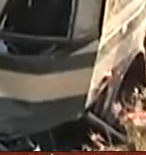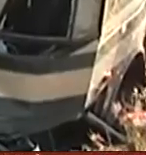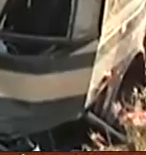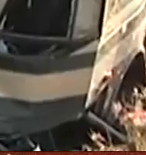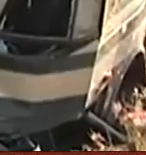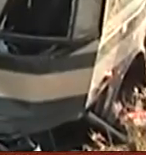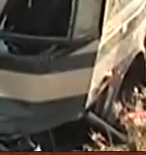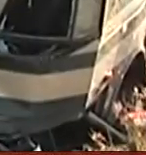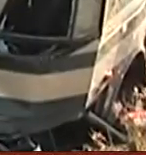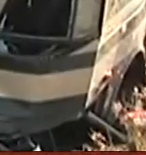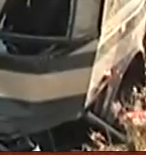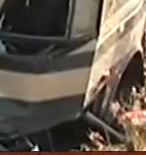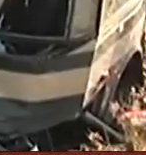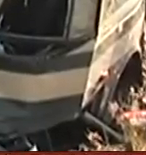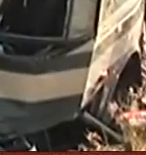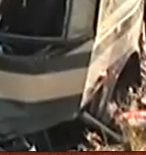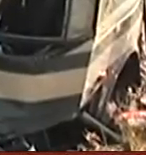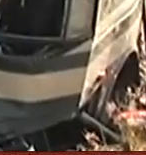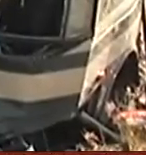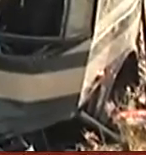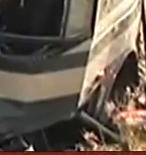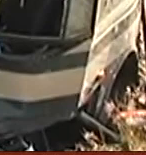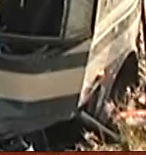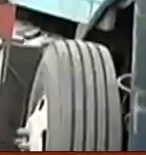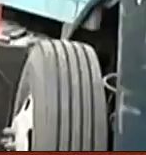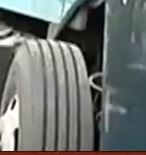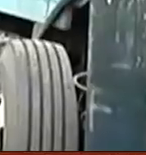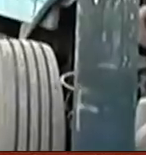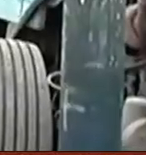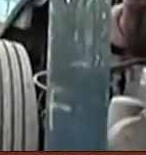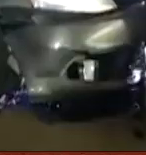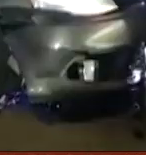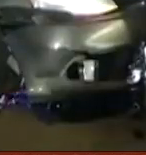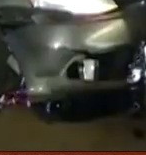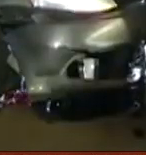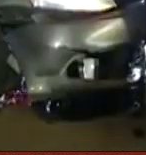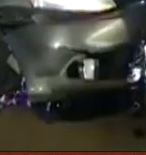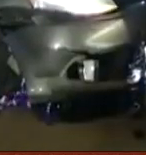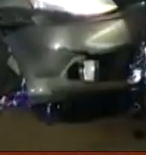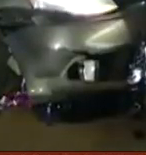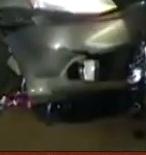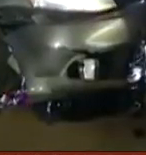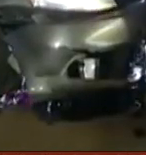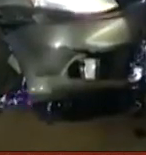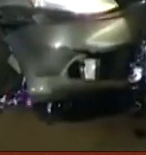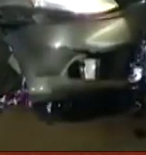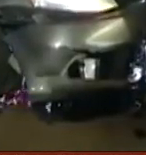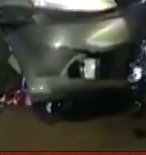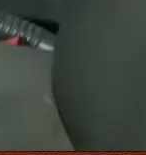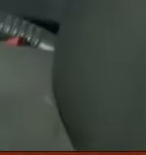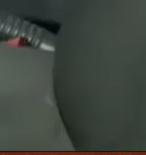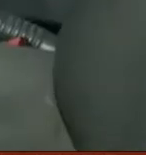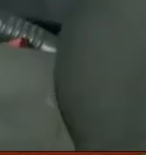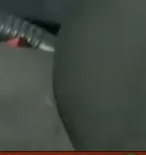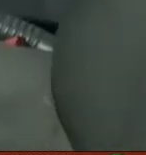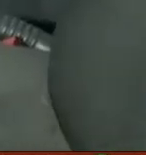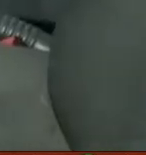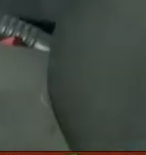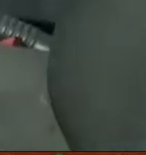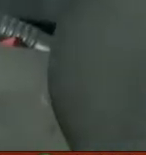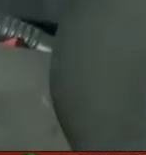elevados, están contribuyendo para reducir la tasa de víctimas y además mezclando dos de las cosas que